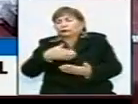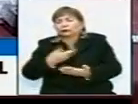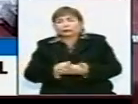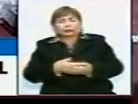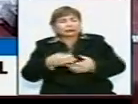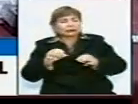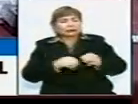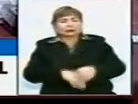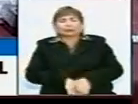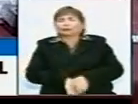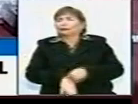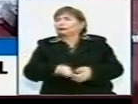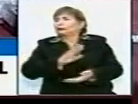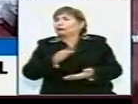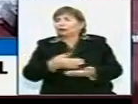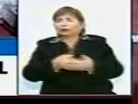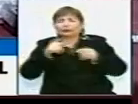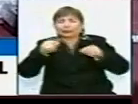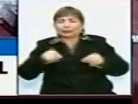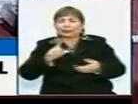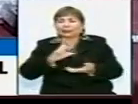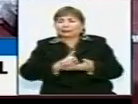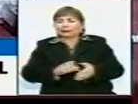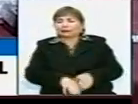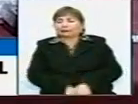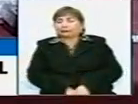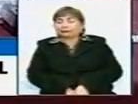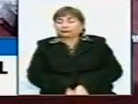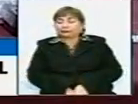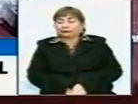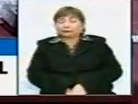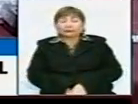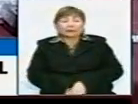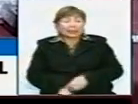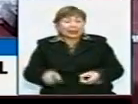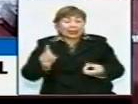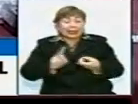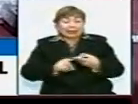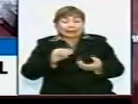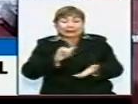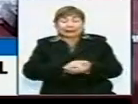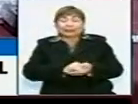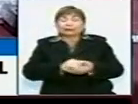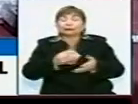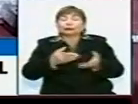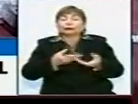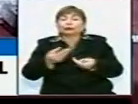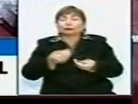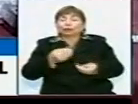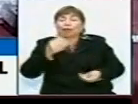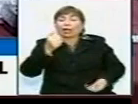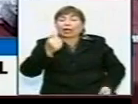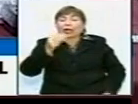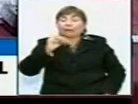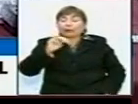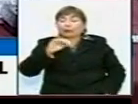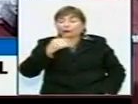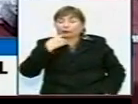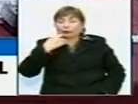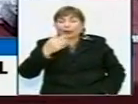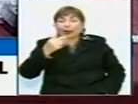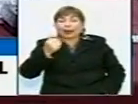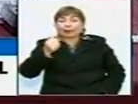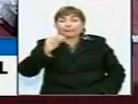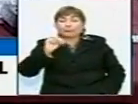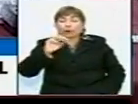todo lo que tenemos que hacer está en lima hasta el sulfato de amonio es sulfato de amonio